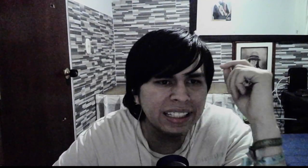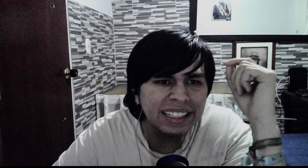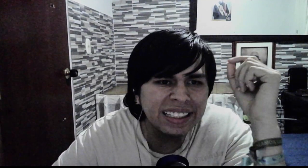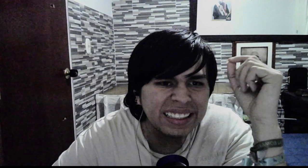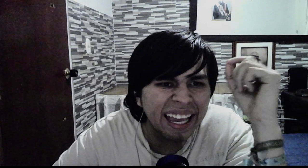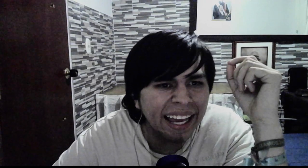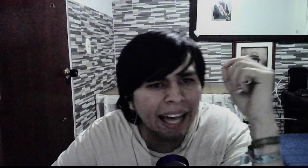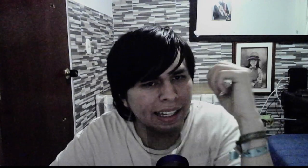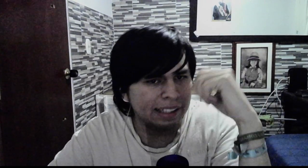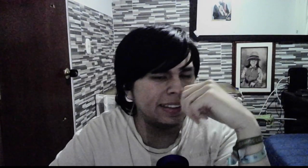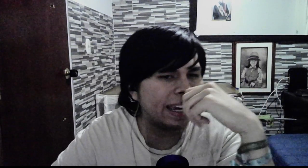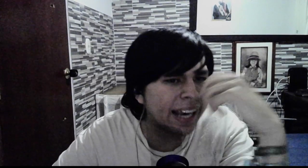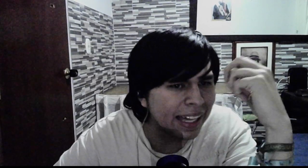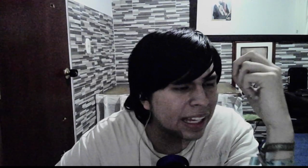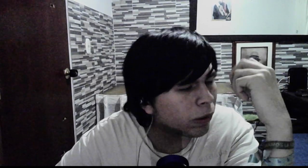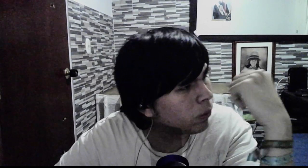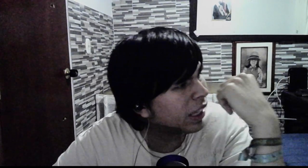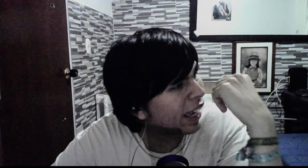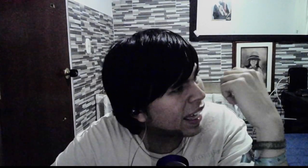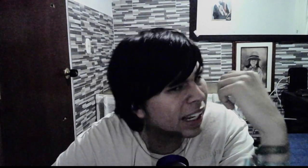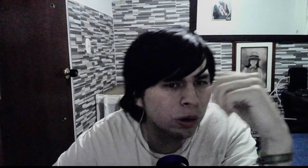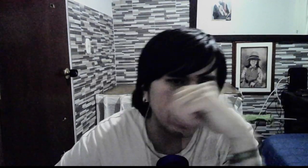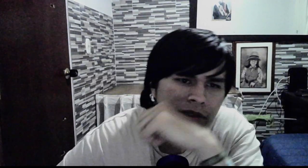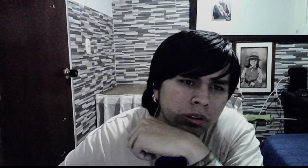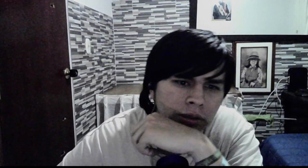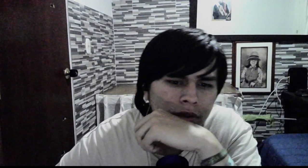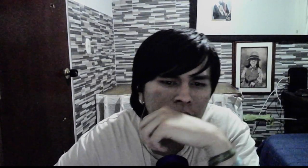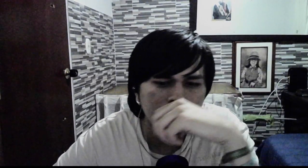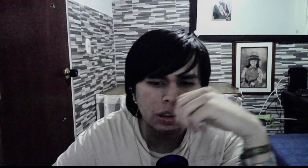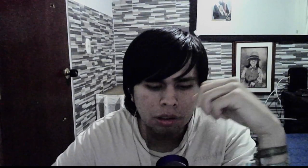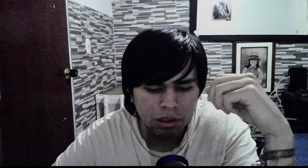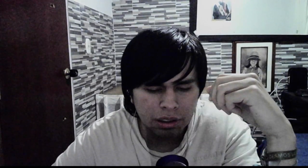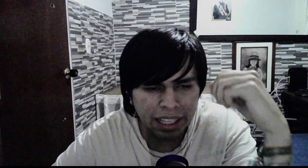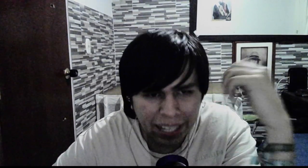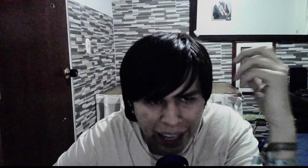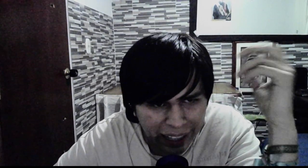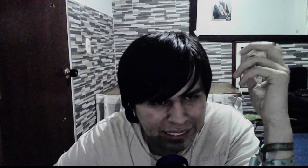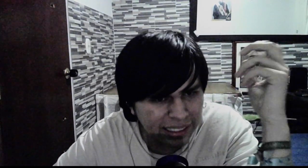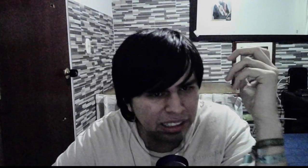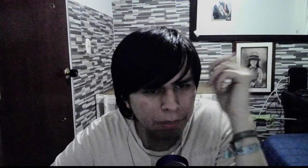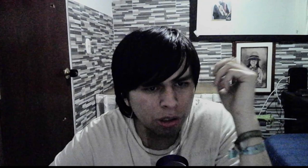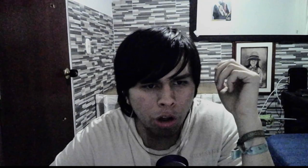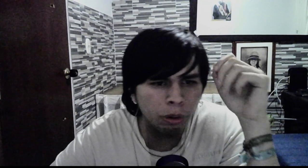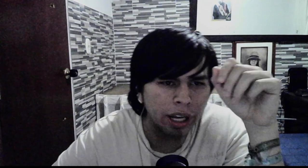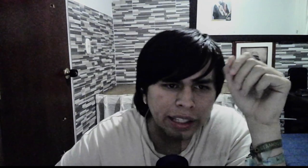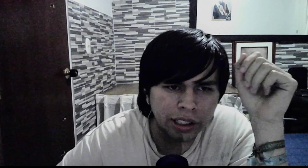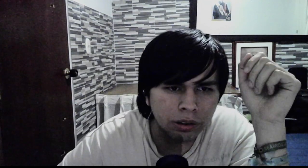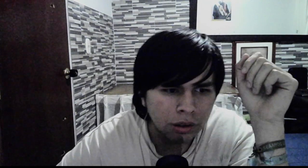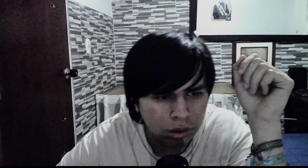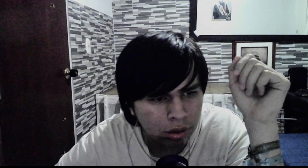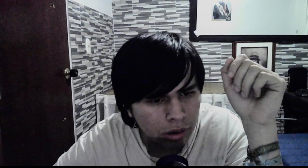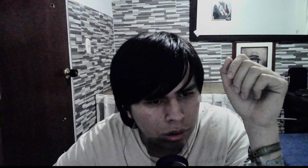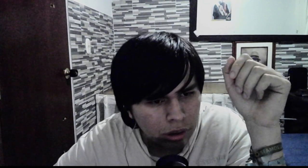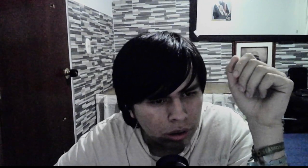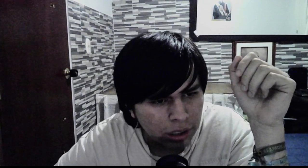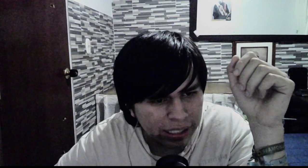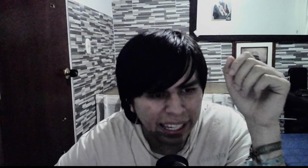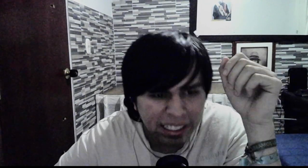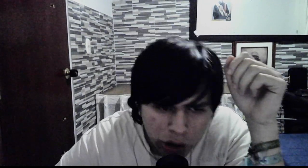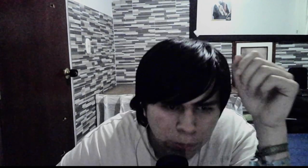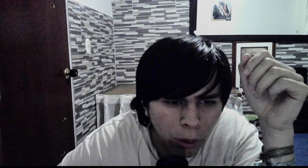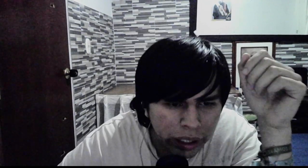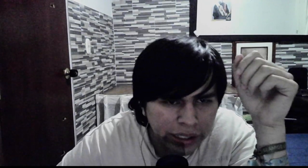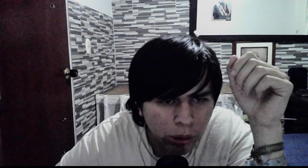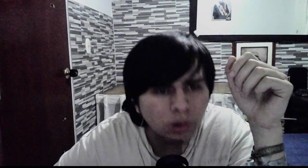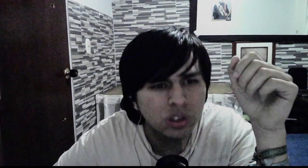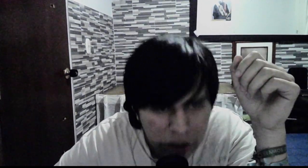me y y degrada degrada degrada el corazón degrada ese sentimiento democrático que